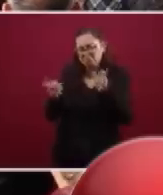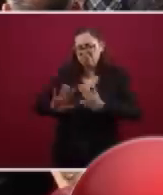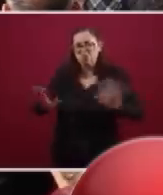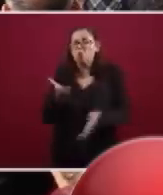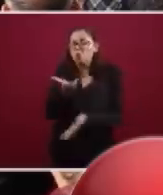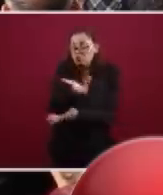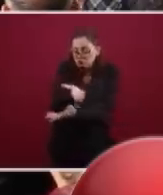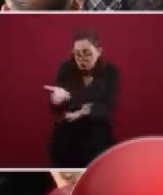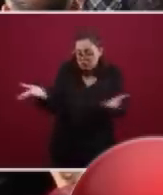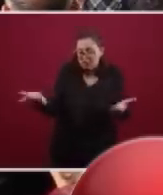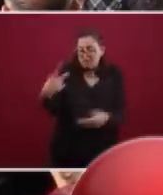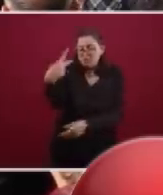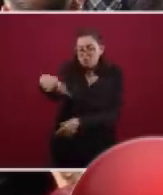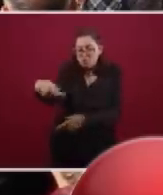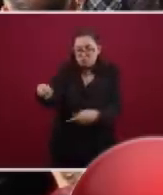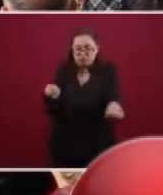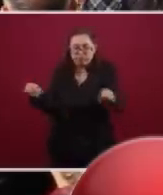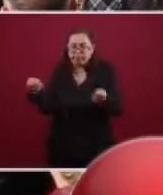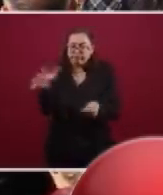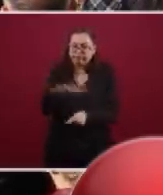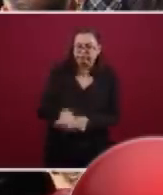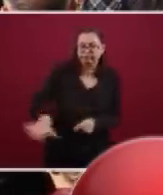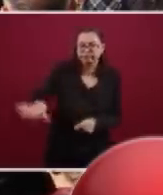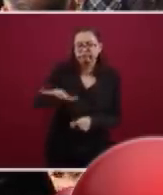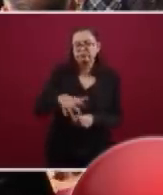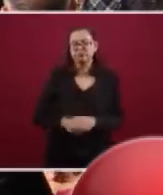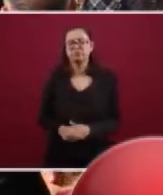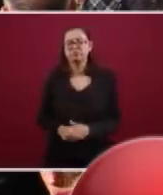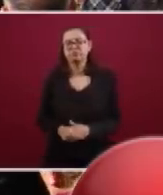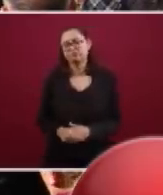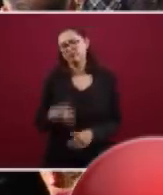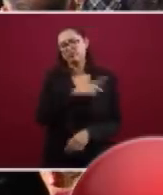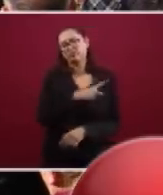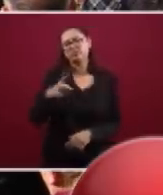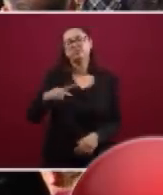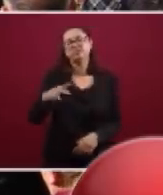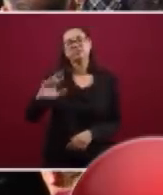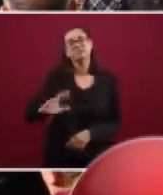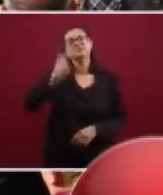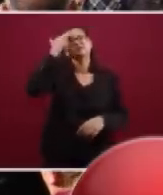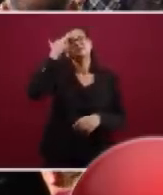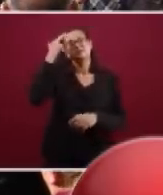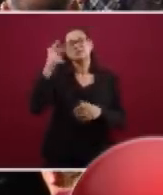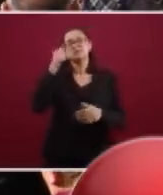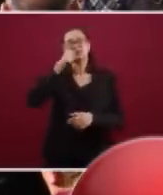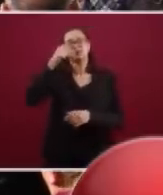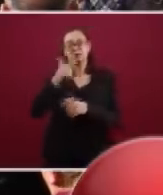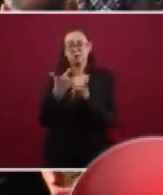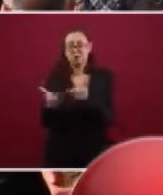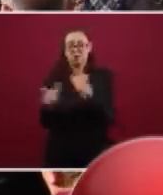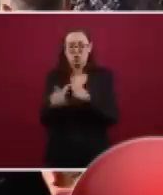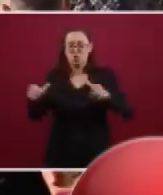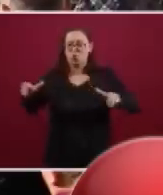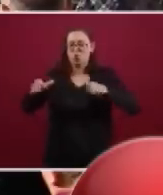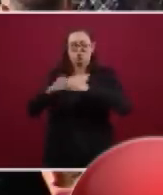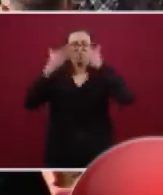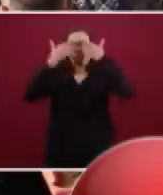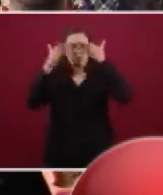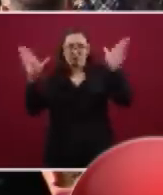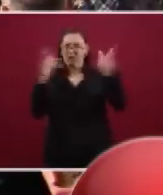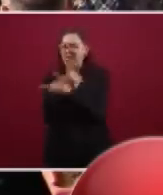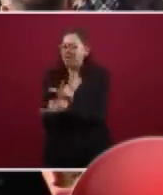Hay que regresar a los liberales. Esta frase se